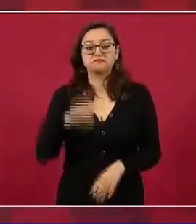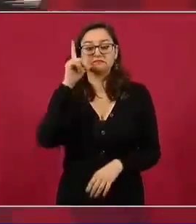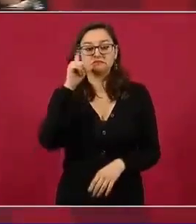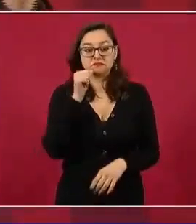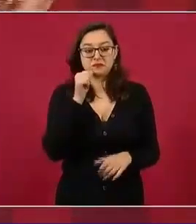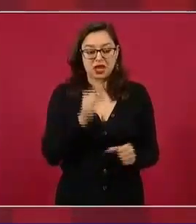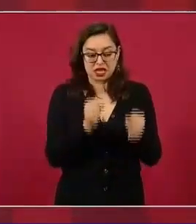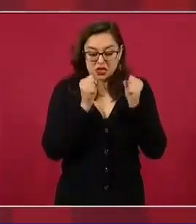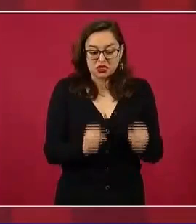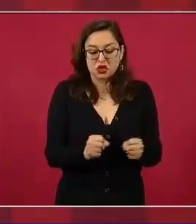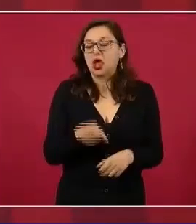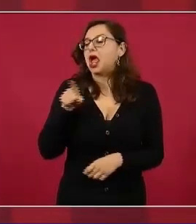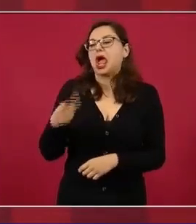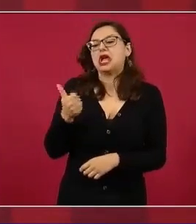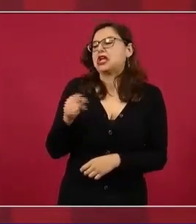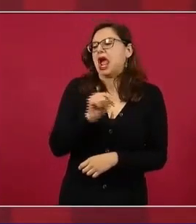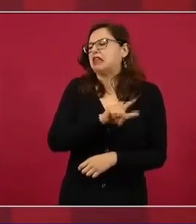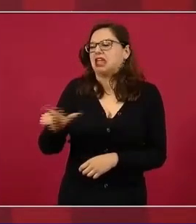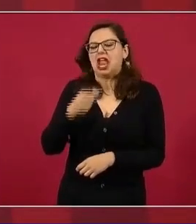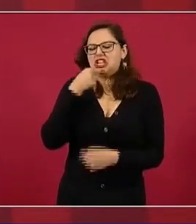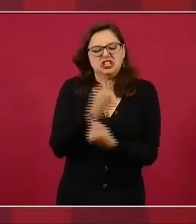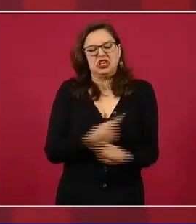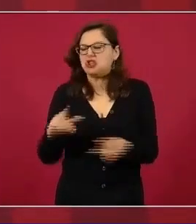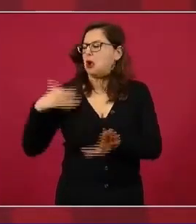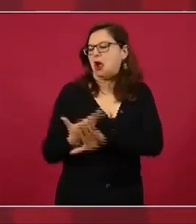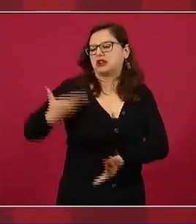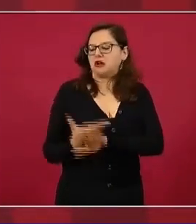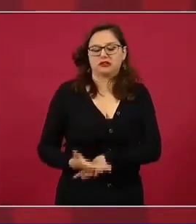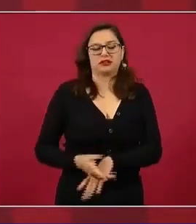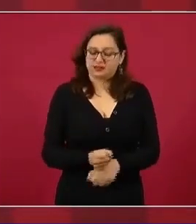es: López-Gatell insiste en que no se vacunen a los niños.